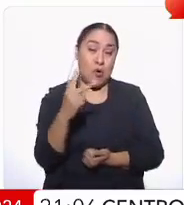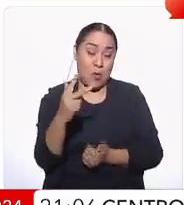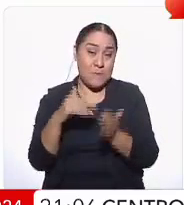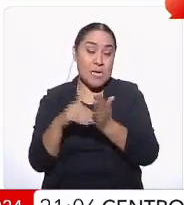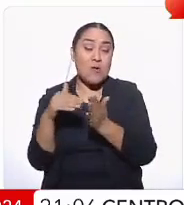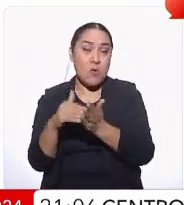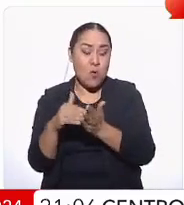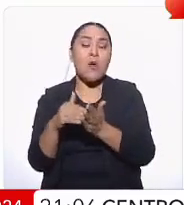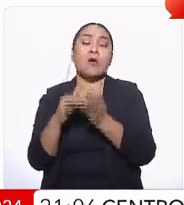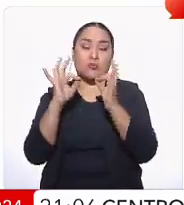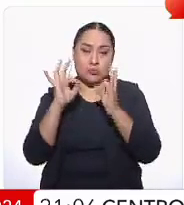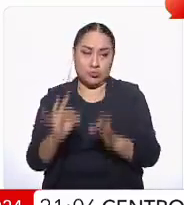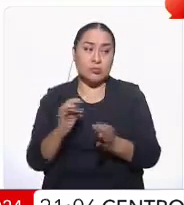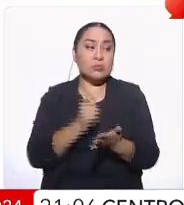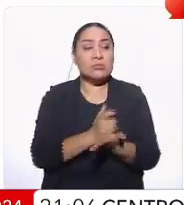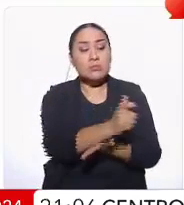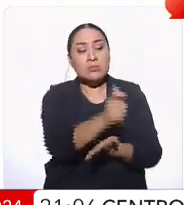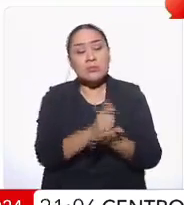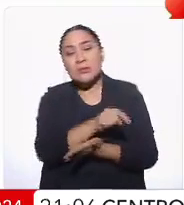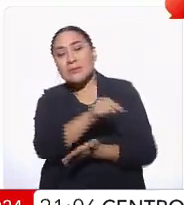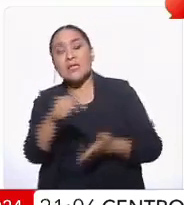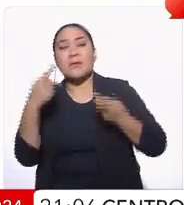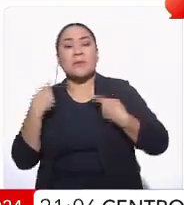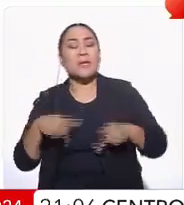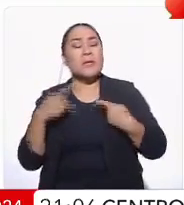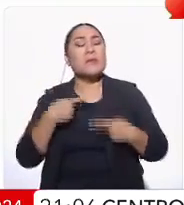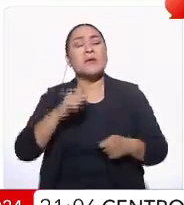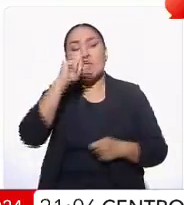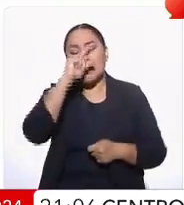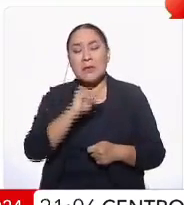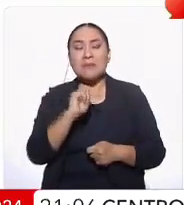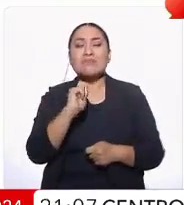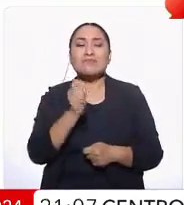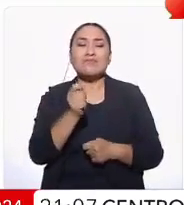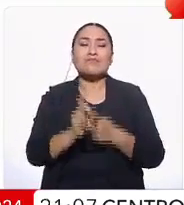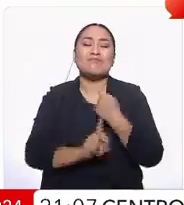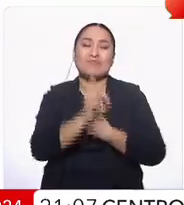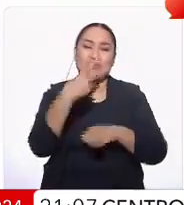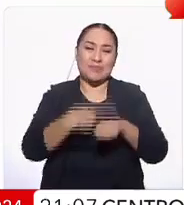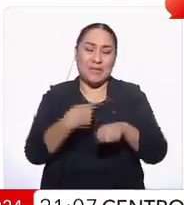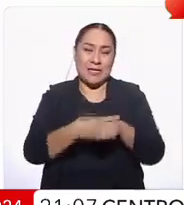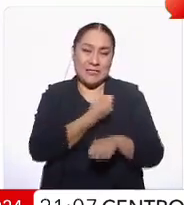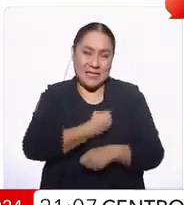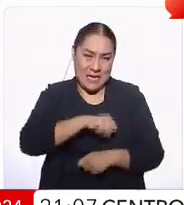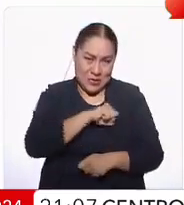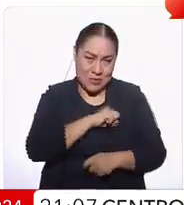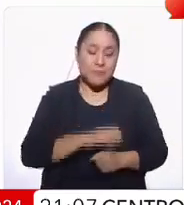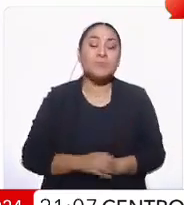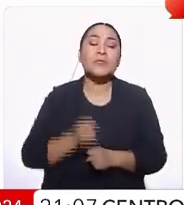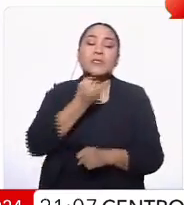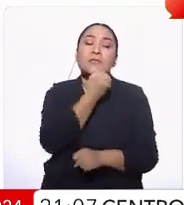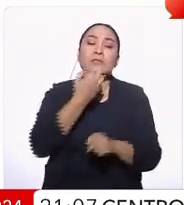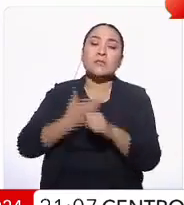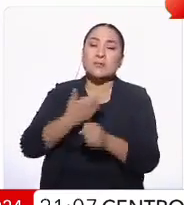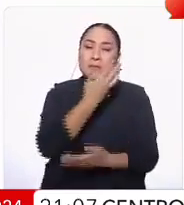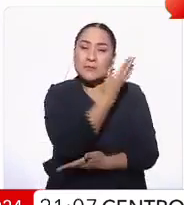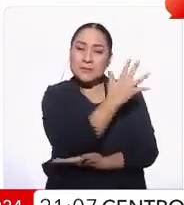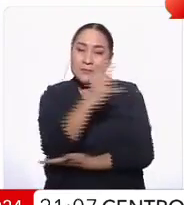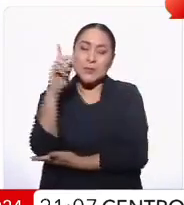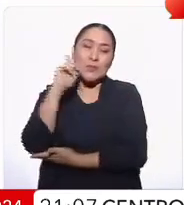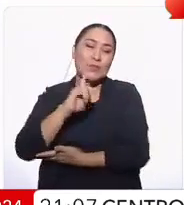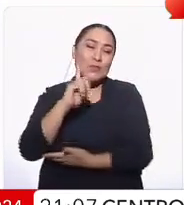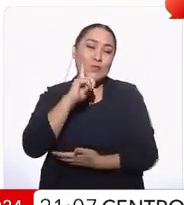fueron otorgados directamente a las personas afectadas en cuestiones de salud. La secretaria de Medio Ambiente, Luisa María